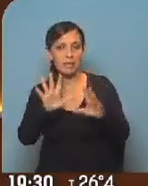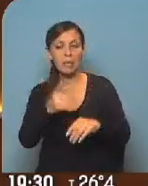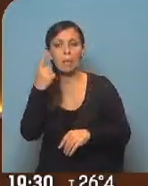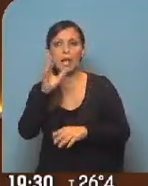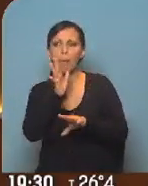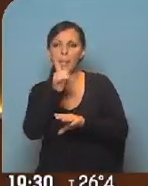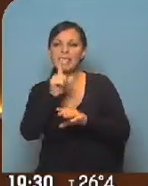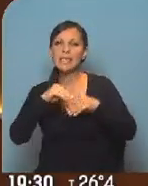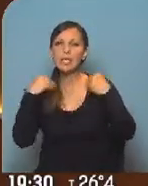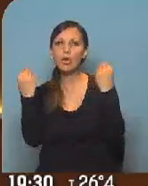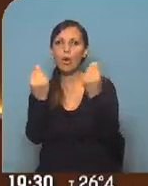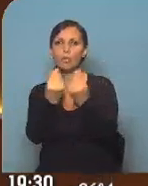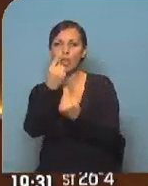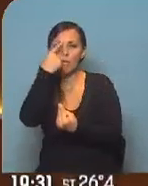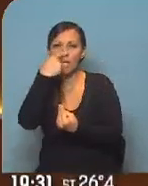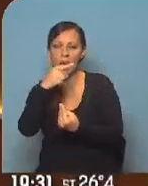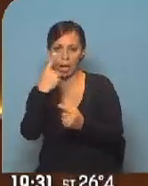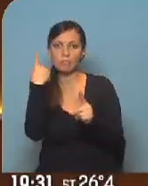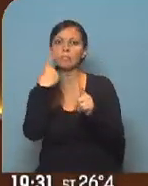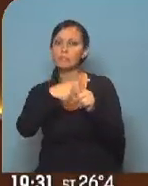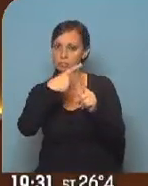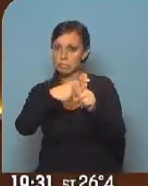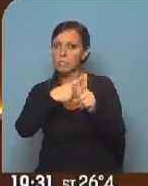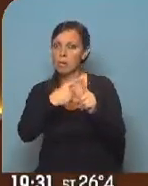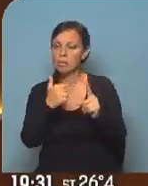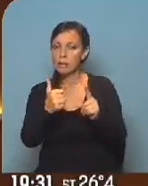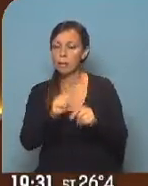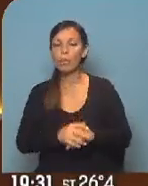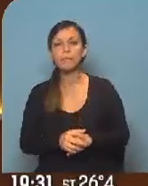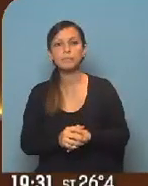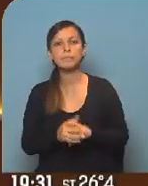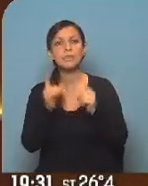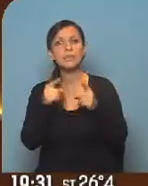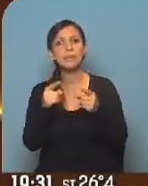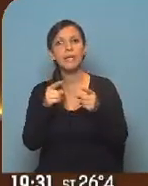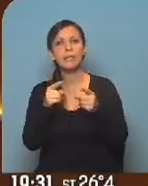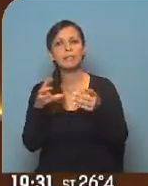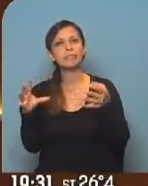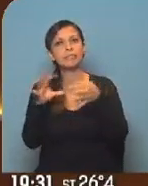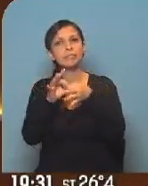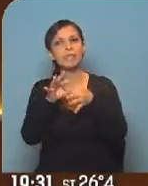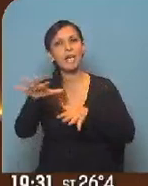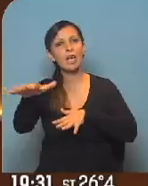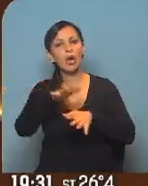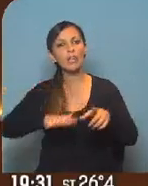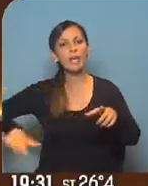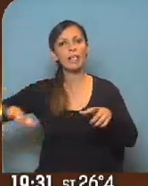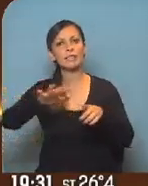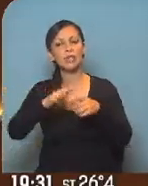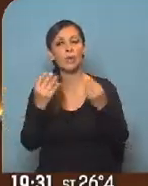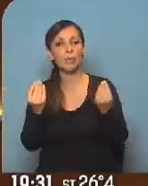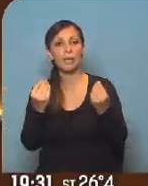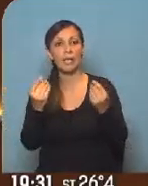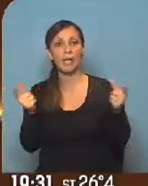me parece que es altamente satisfactorio y hay algo que también tiene que ver con el contexto y que hace que el hecho de que haya transcurrido